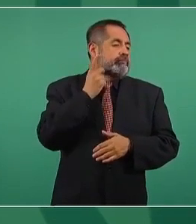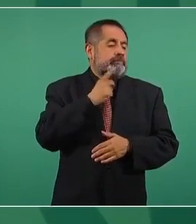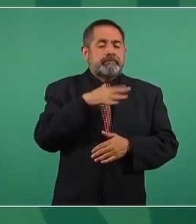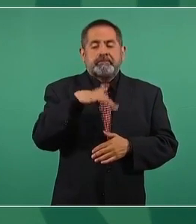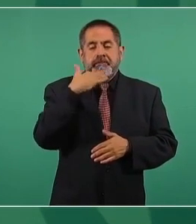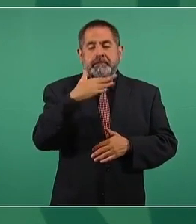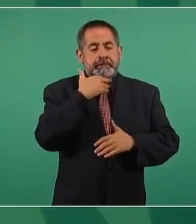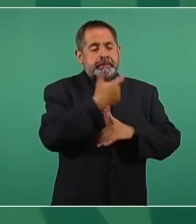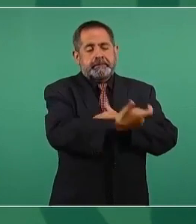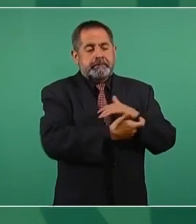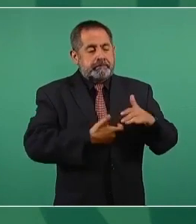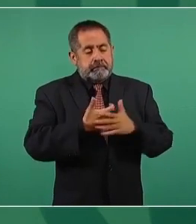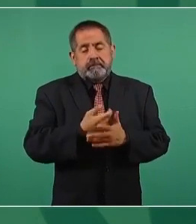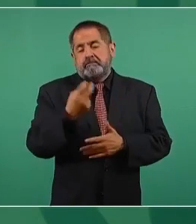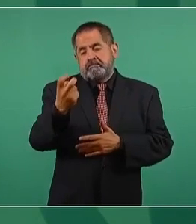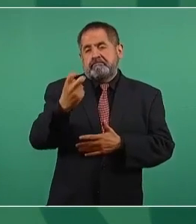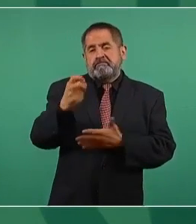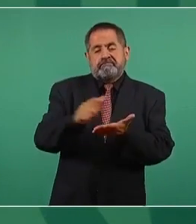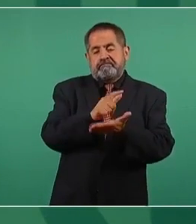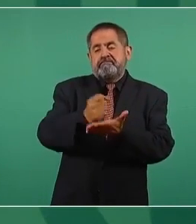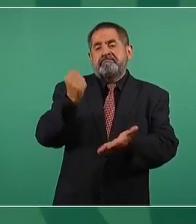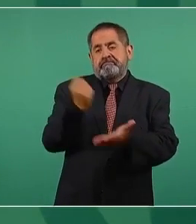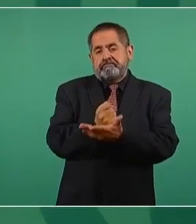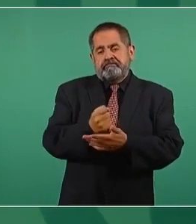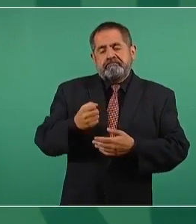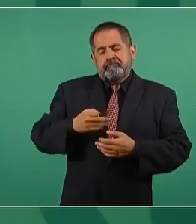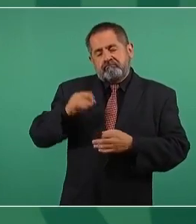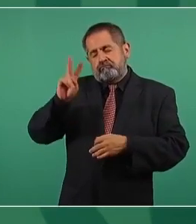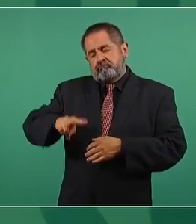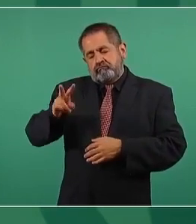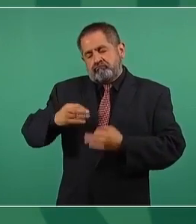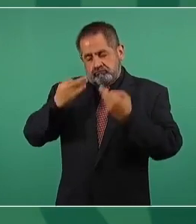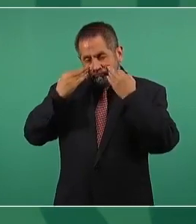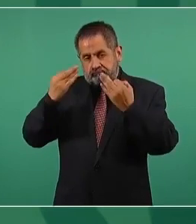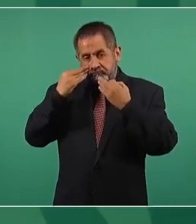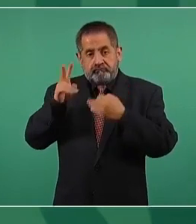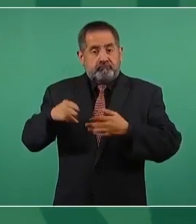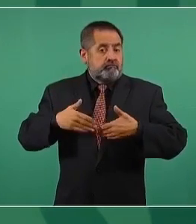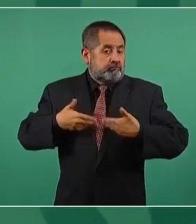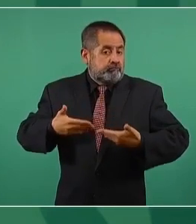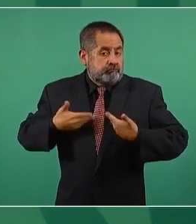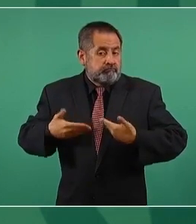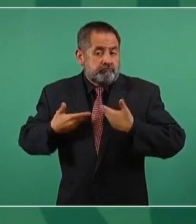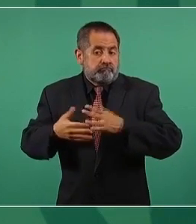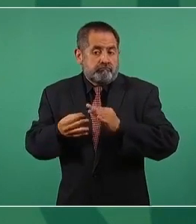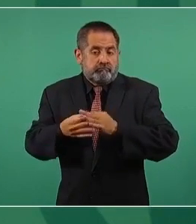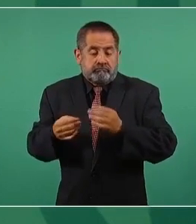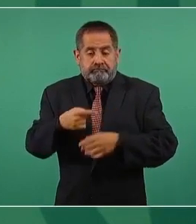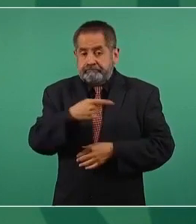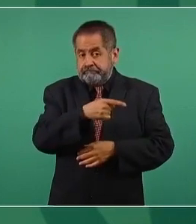y que así lograron la aprobación de la reforma energética.